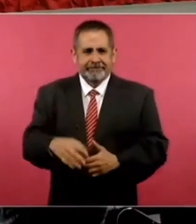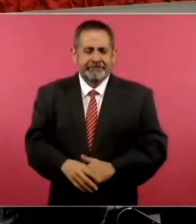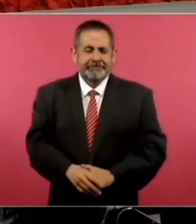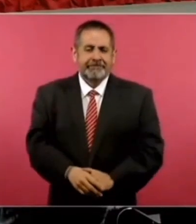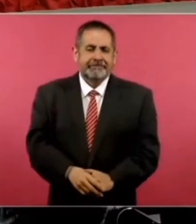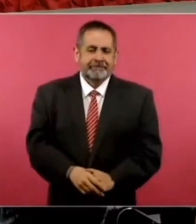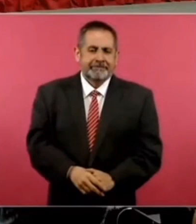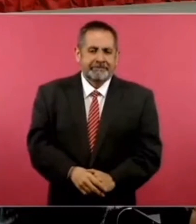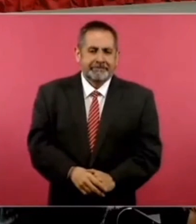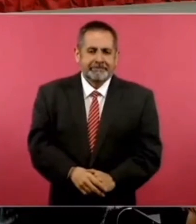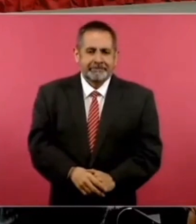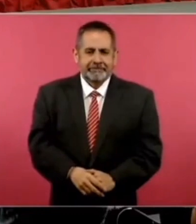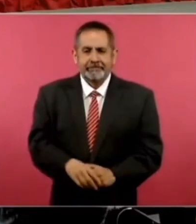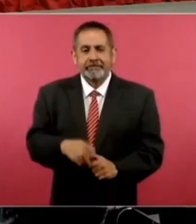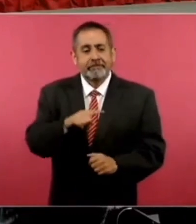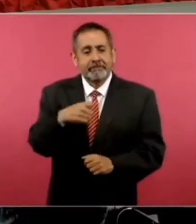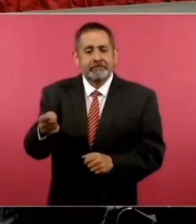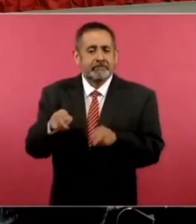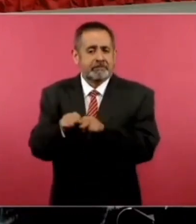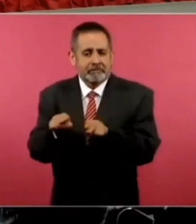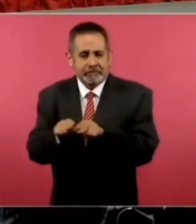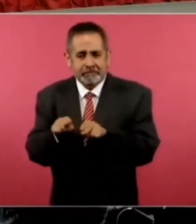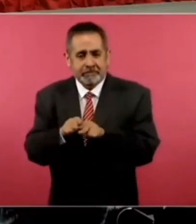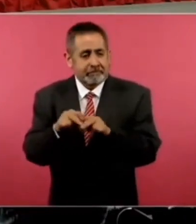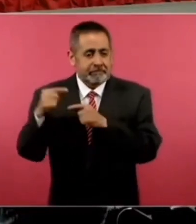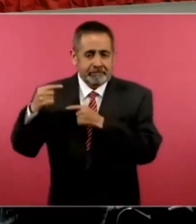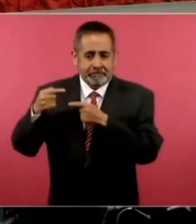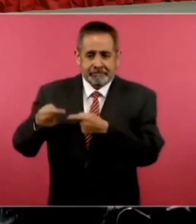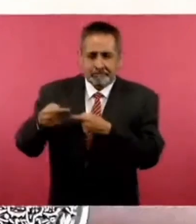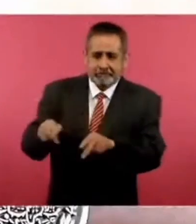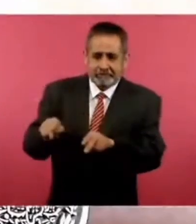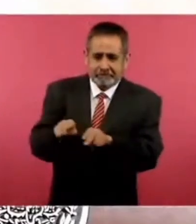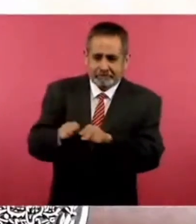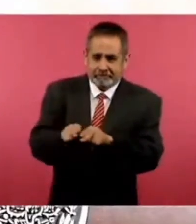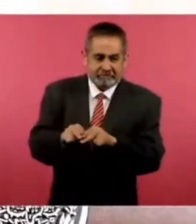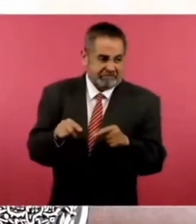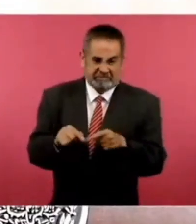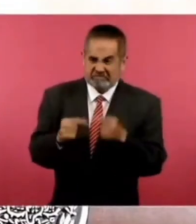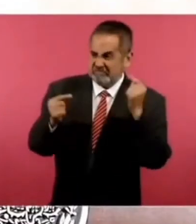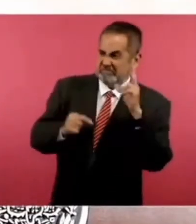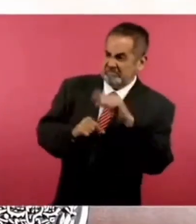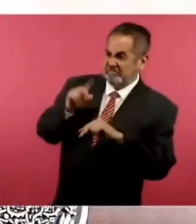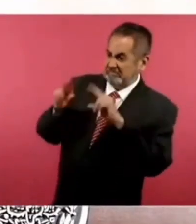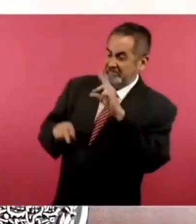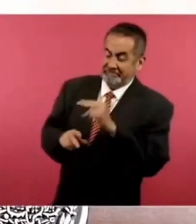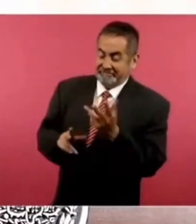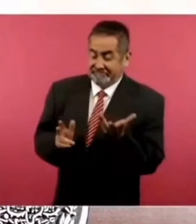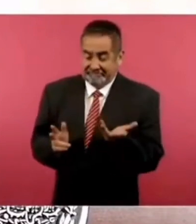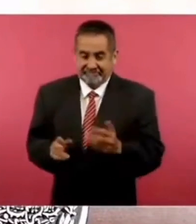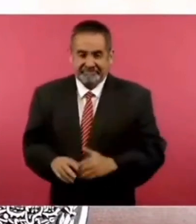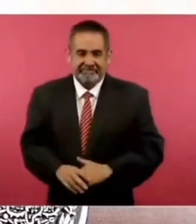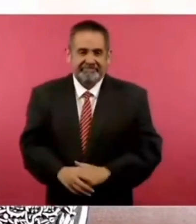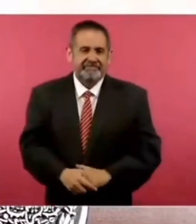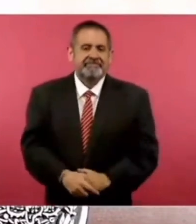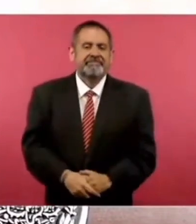Y ahora seguramente su nieto debe estar en contra de los libros de texto.